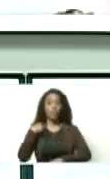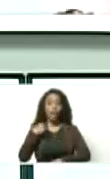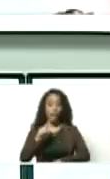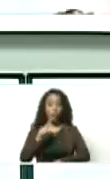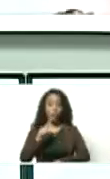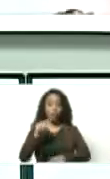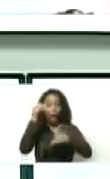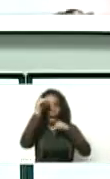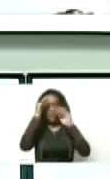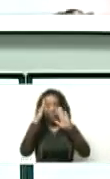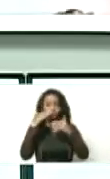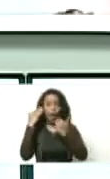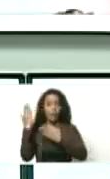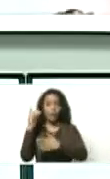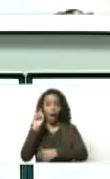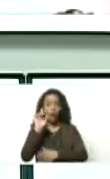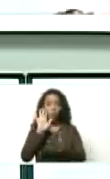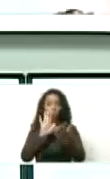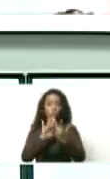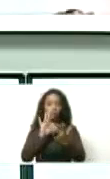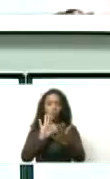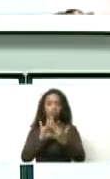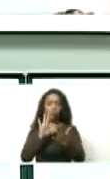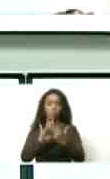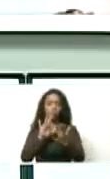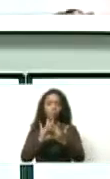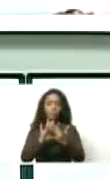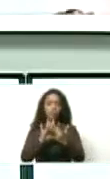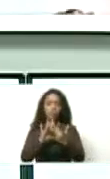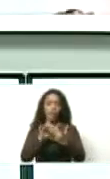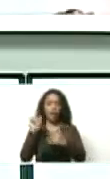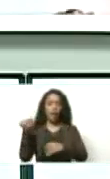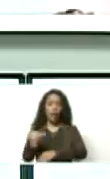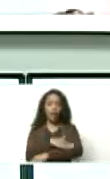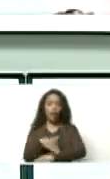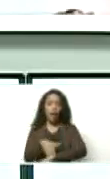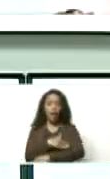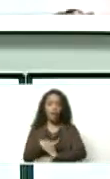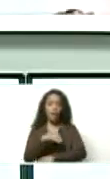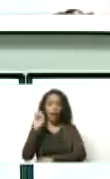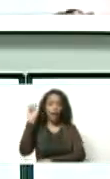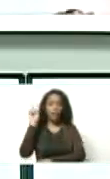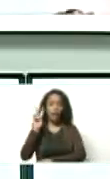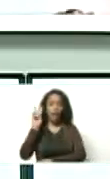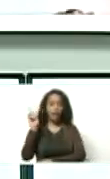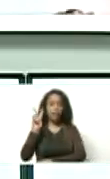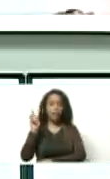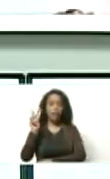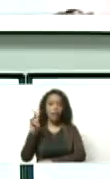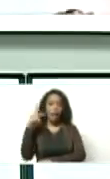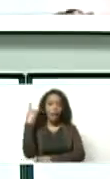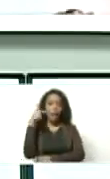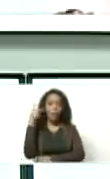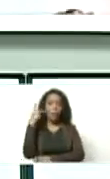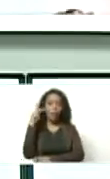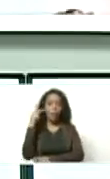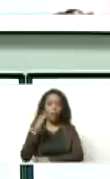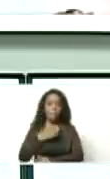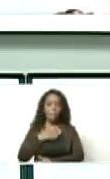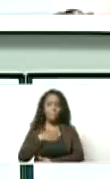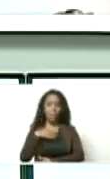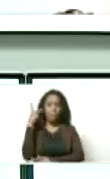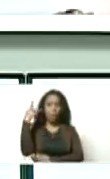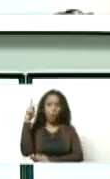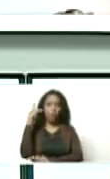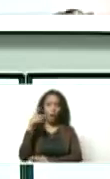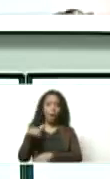cuenta. Tenemos un pase precisamente en la Avenida Intercomunal del Valle, en la parroquia, mi parroquia.